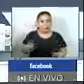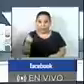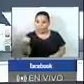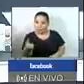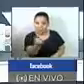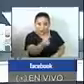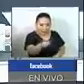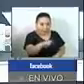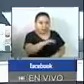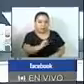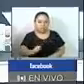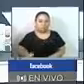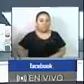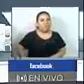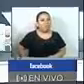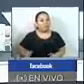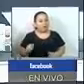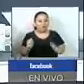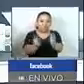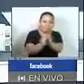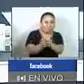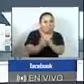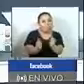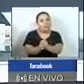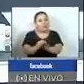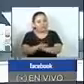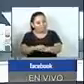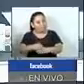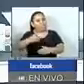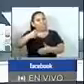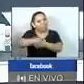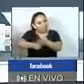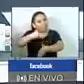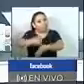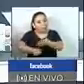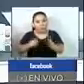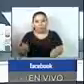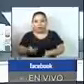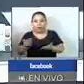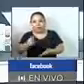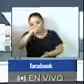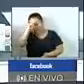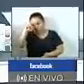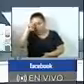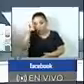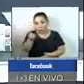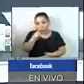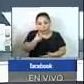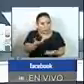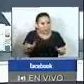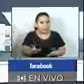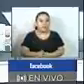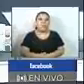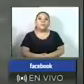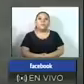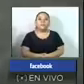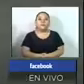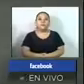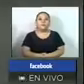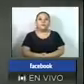pesar de la adversidad salen todos los días a buscar el sustento para sus familias Conozcamos sus casos en el siguiente reporte